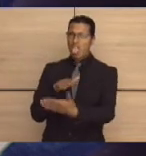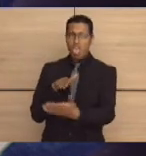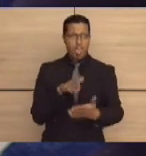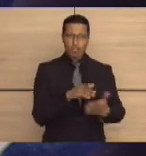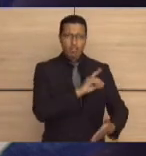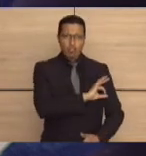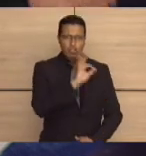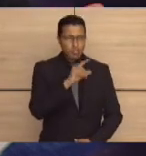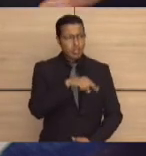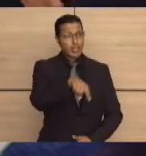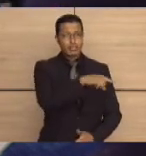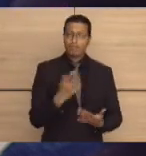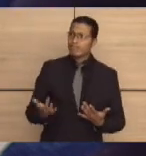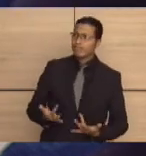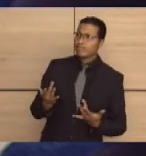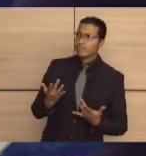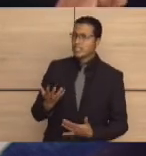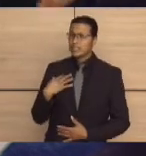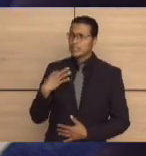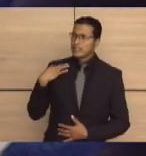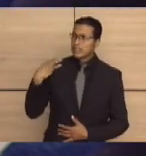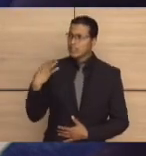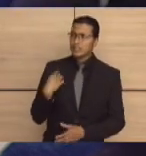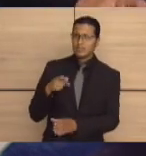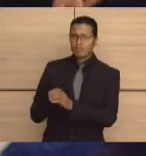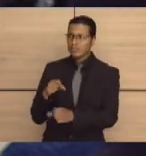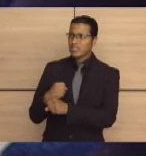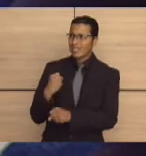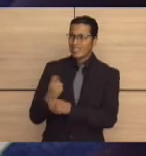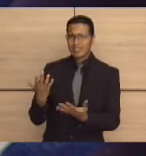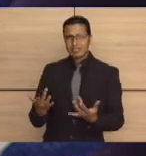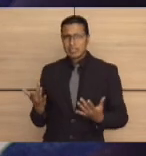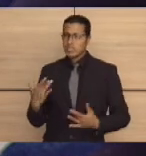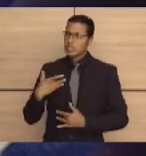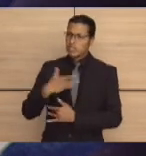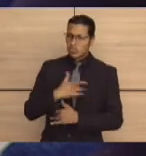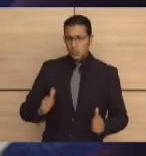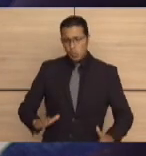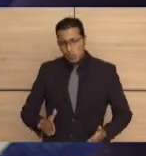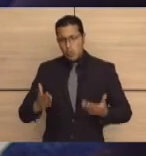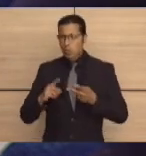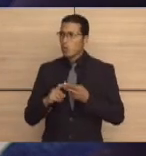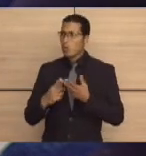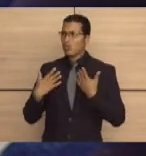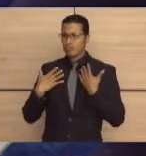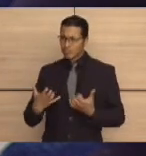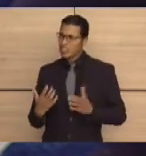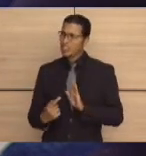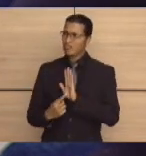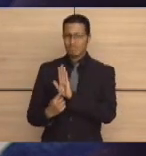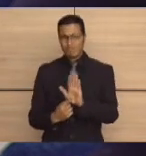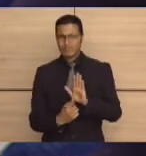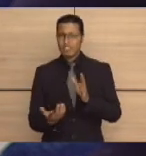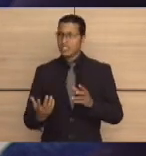ahí esperando una oportunidad, esperando empleo, esperando salud, esperando un puesto orgulloso y digno en una